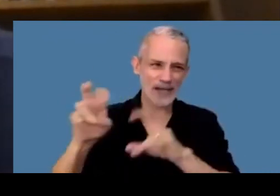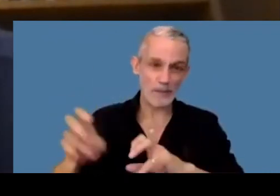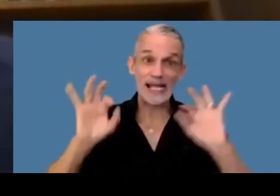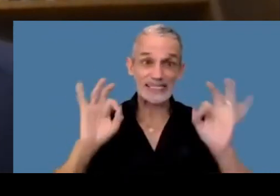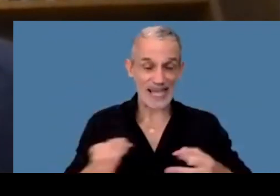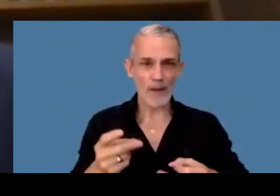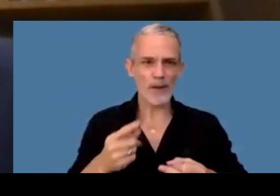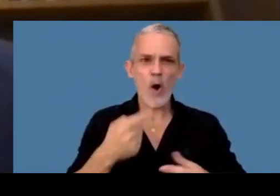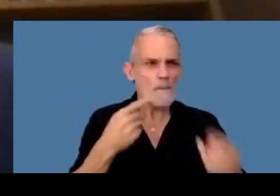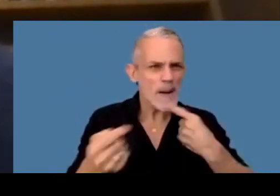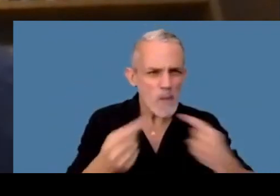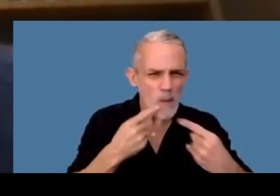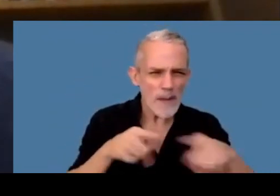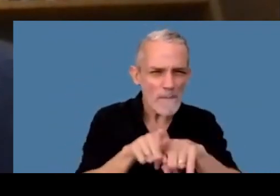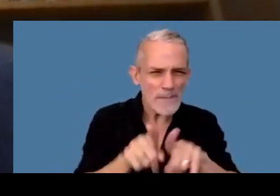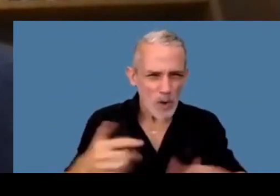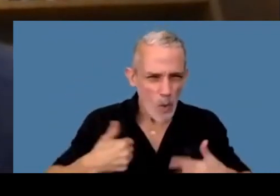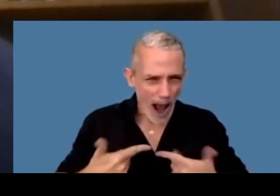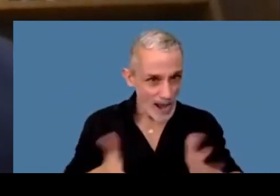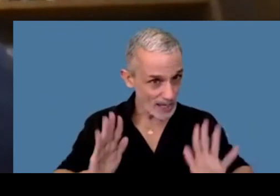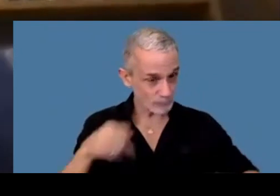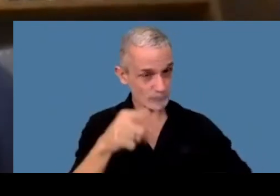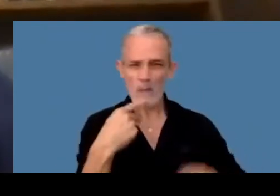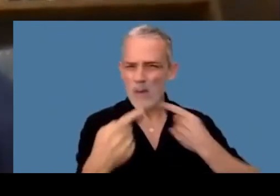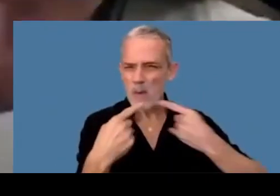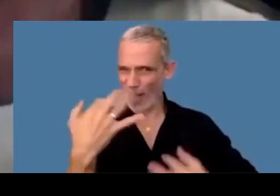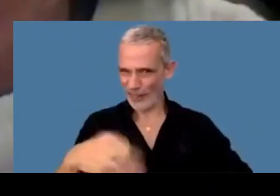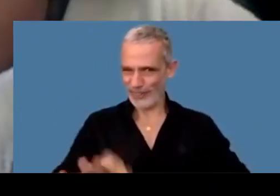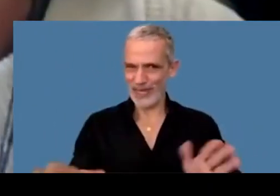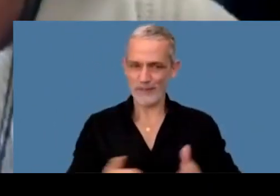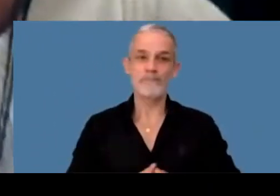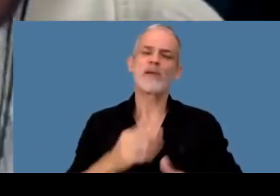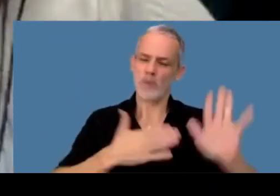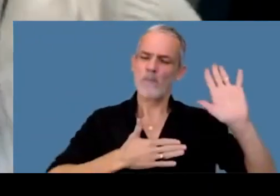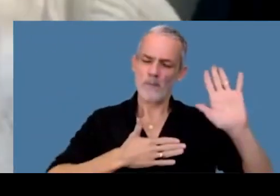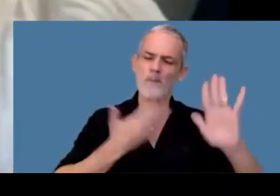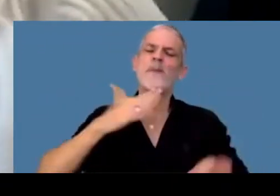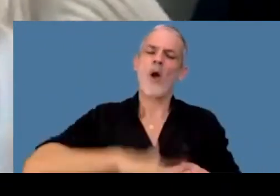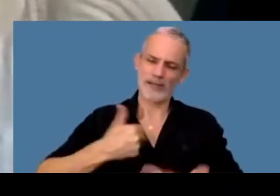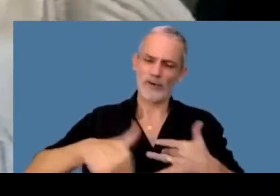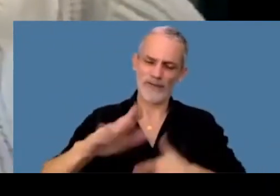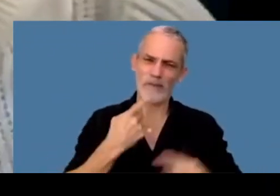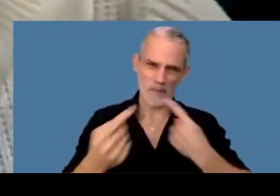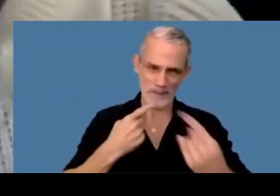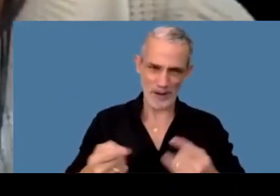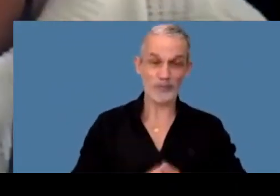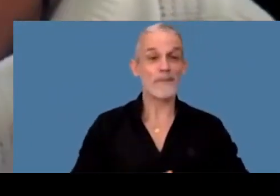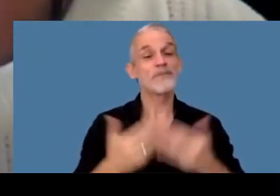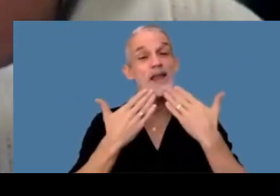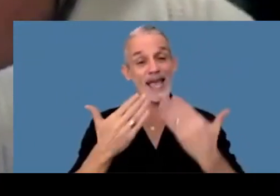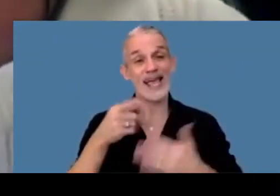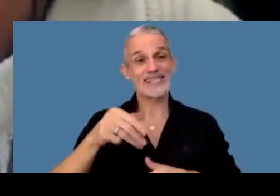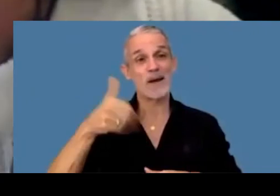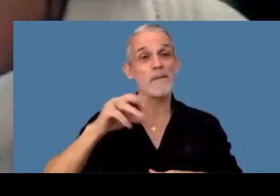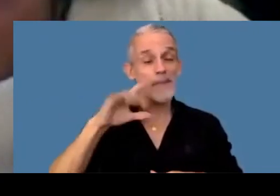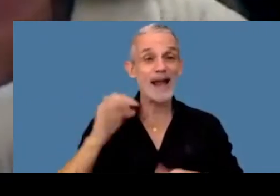como a mí, bombardéenla como a mí. Te prometo, te prometo. Bueno, gracias. Y